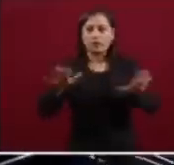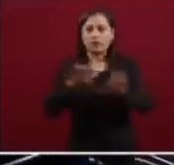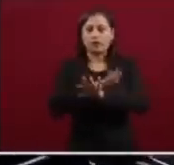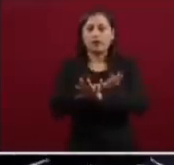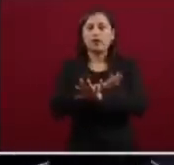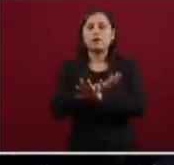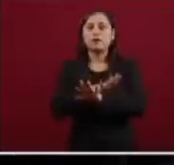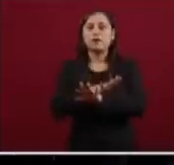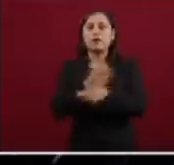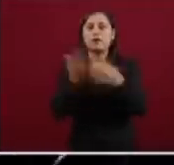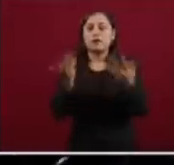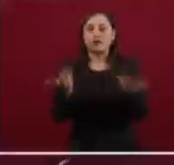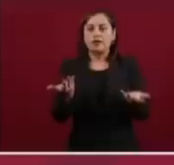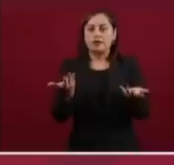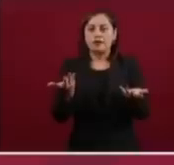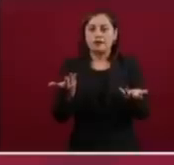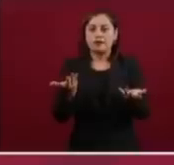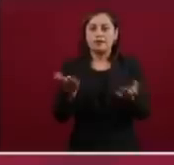suceder